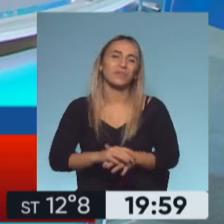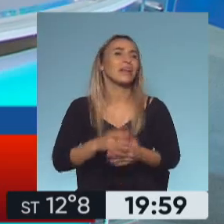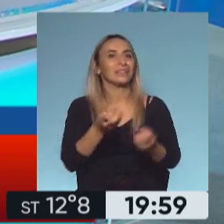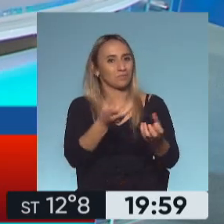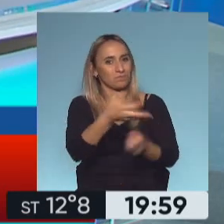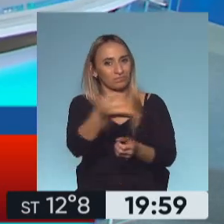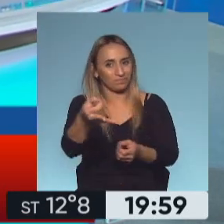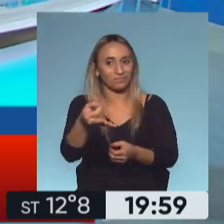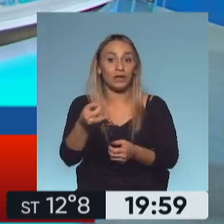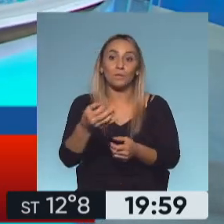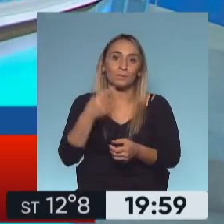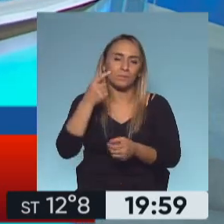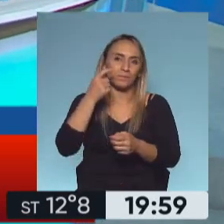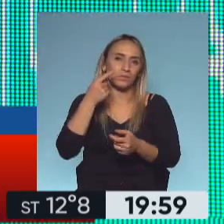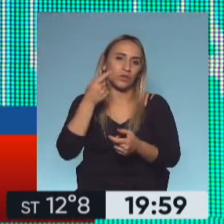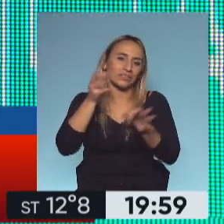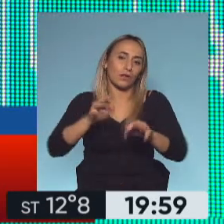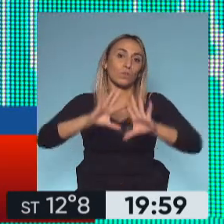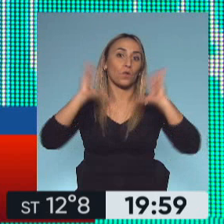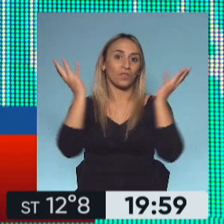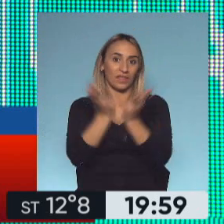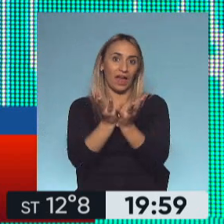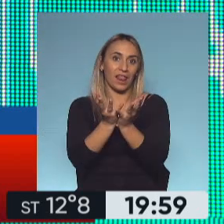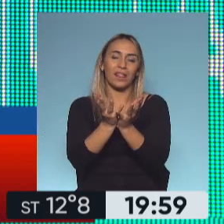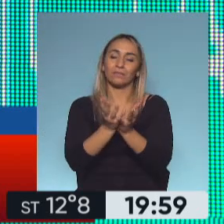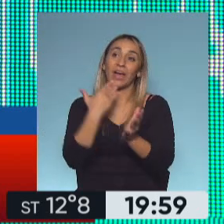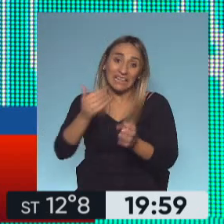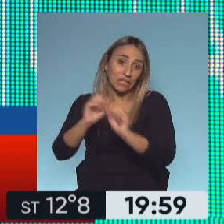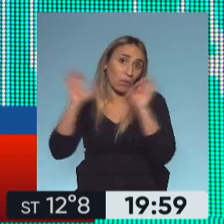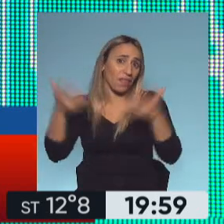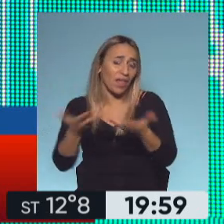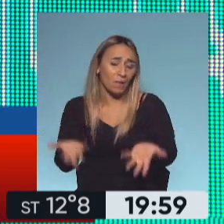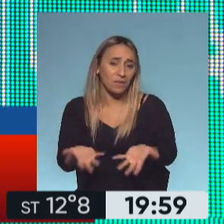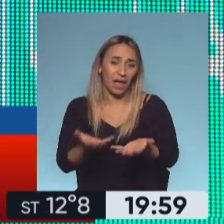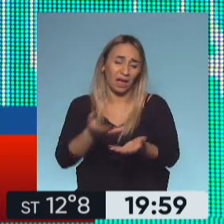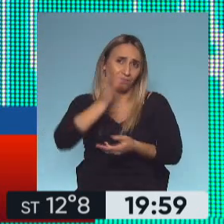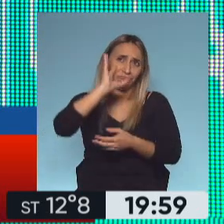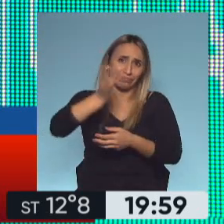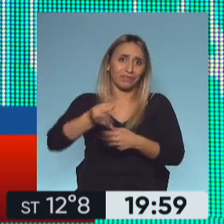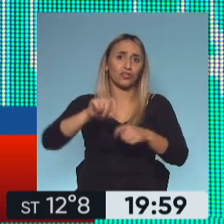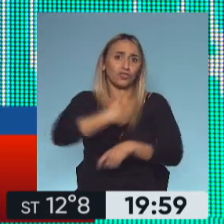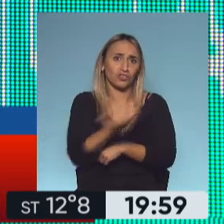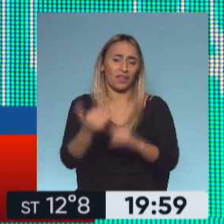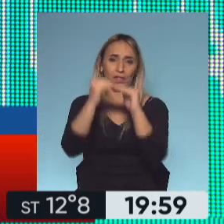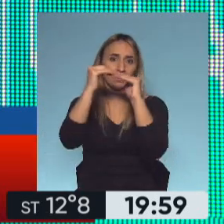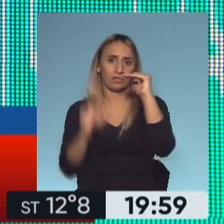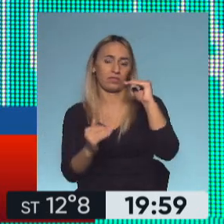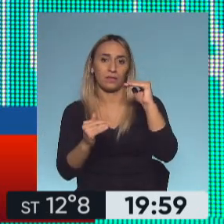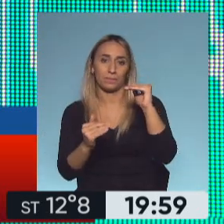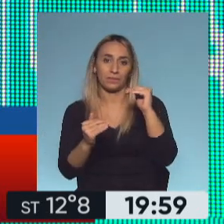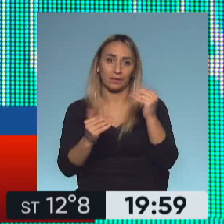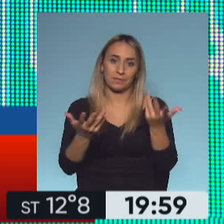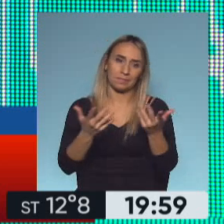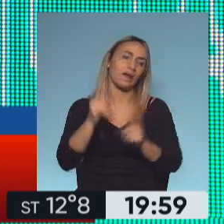posición mundial que manifiesta la pandemia, que es que todos saben que la recuperación de todos los países, de los que están desarrollados y tienen niveles